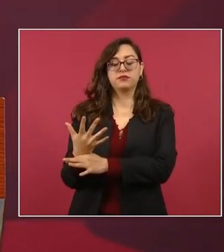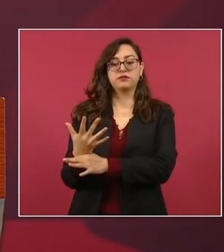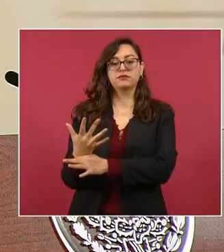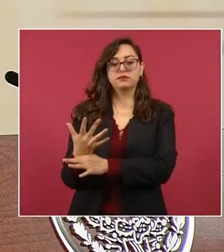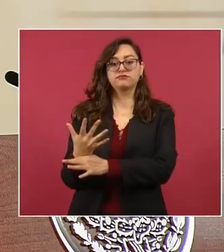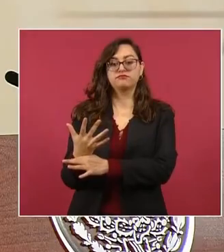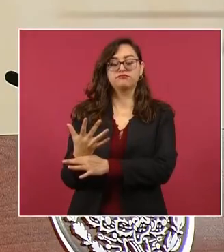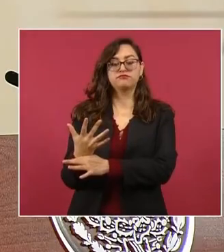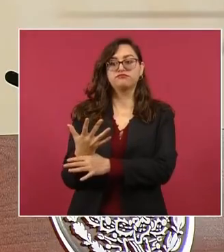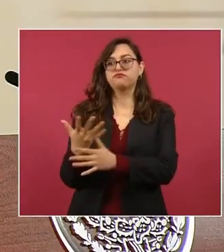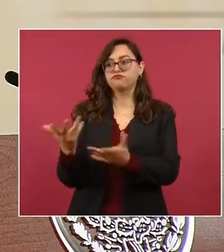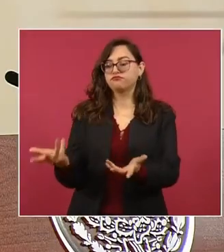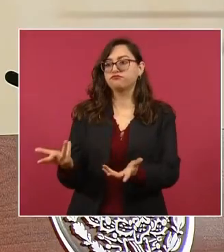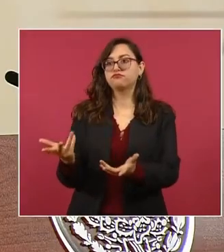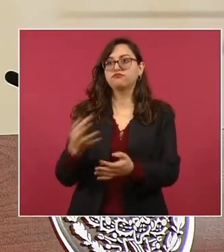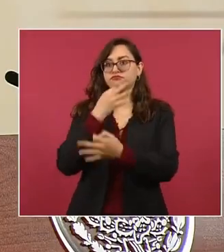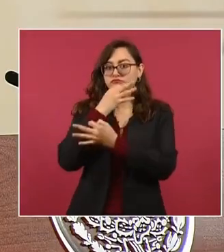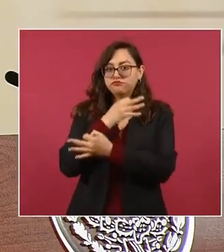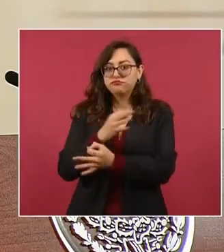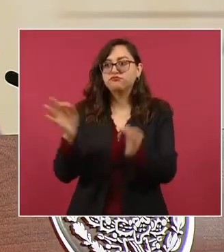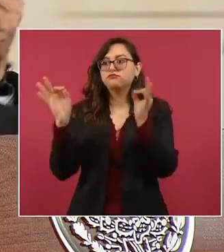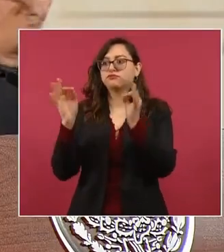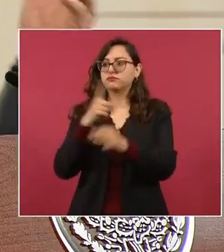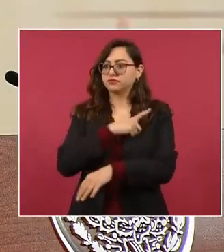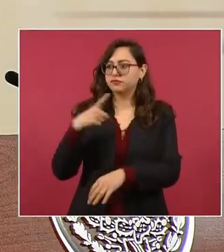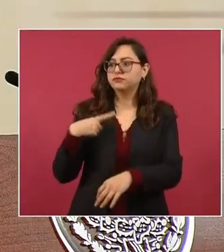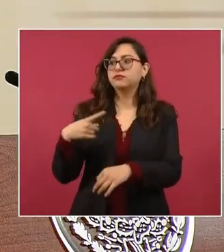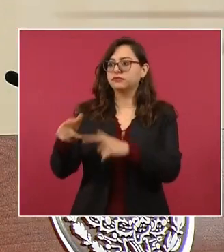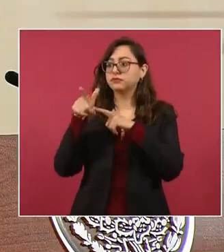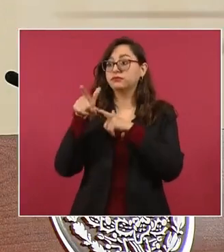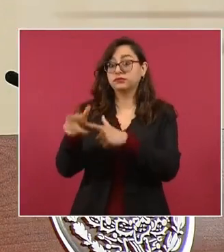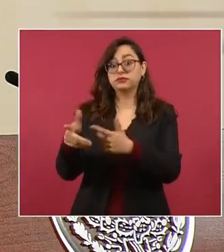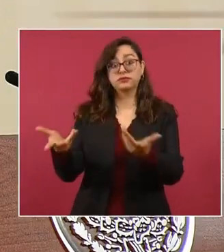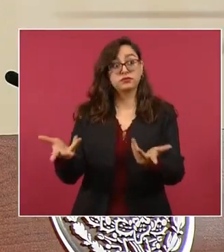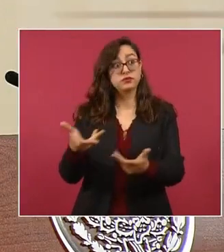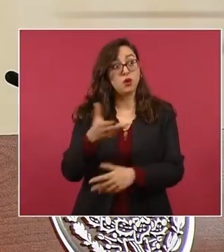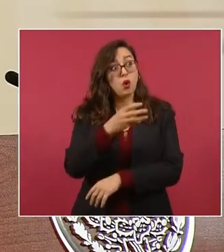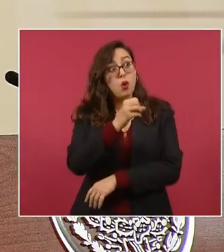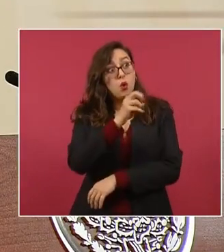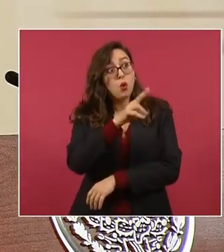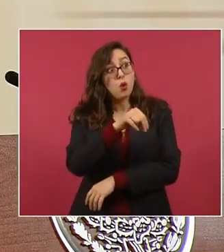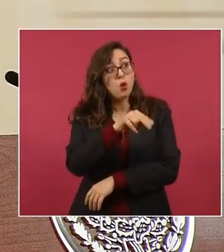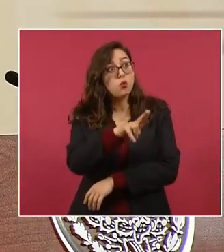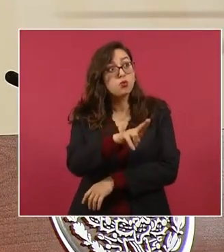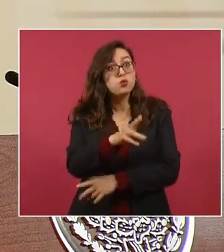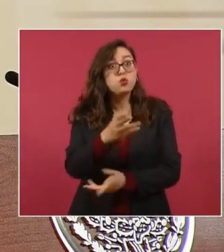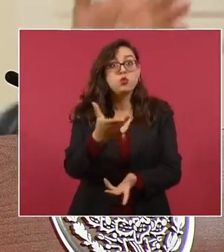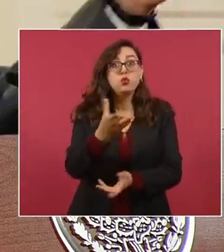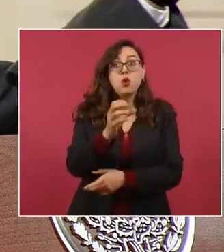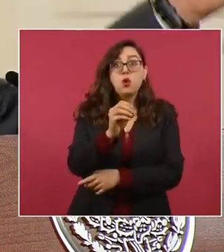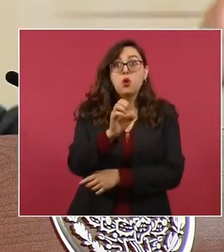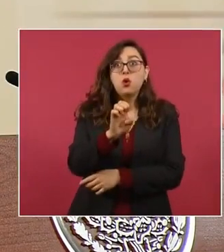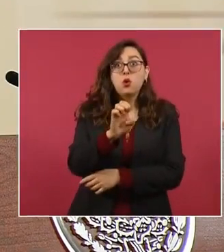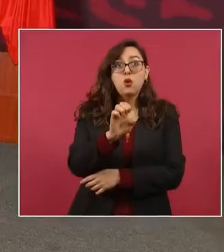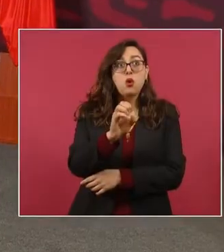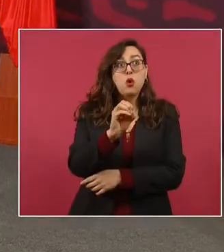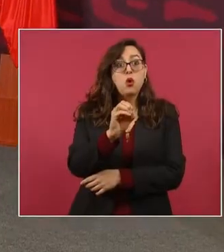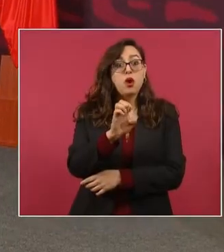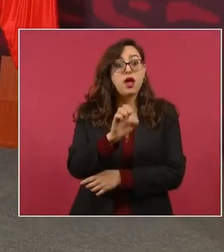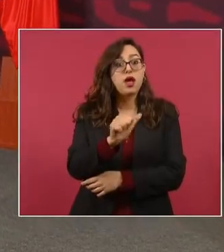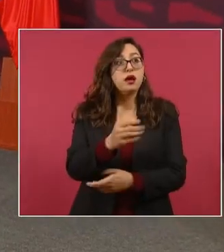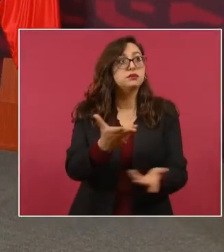porque esto le corresponde a la ONU, le corresponde a la OEA, y volvemos a lo